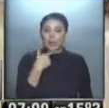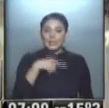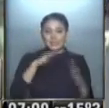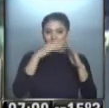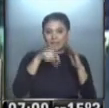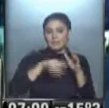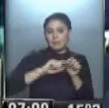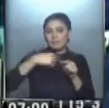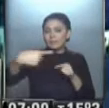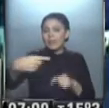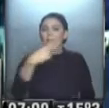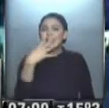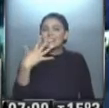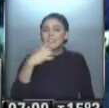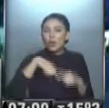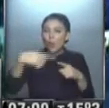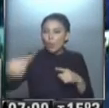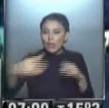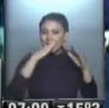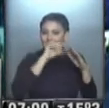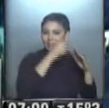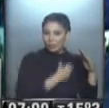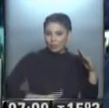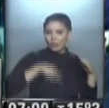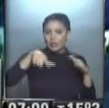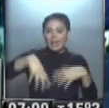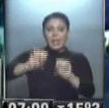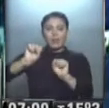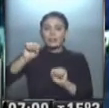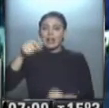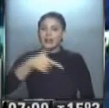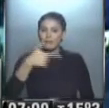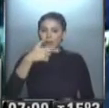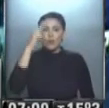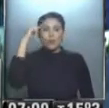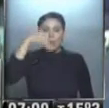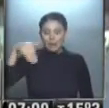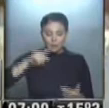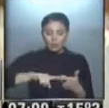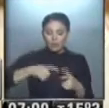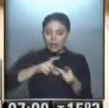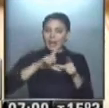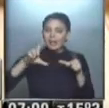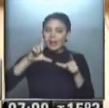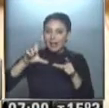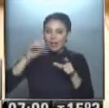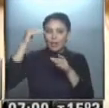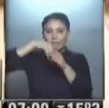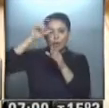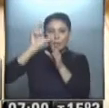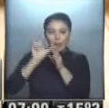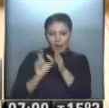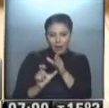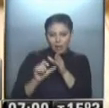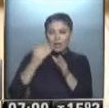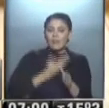25 cuadras de la vivienda del gobernador y así se secuestraron un revólver 9 milímetros y un cargador de un ametralladora fmk3